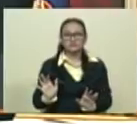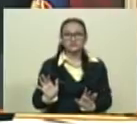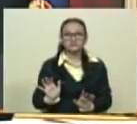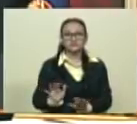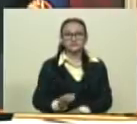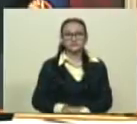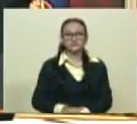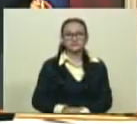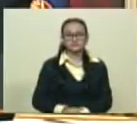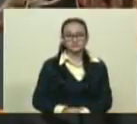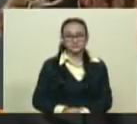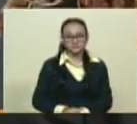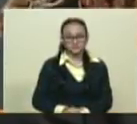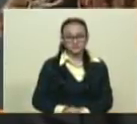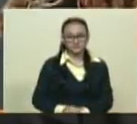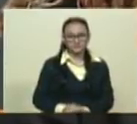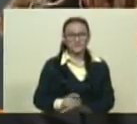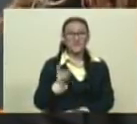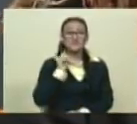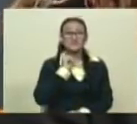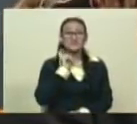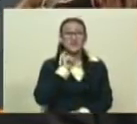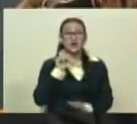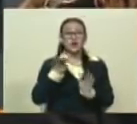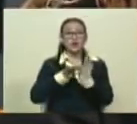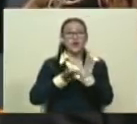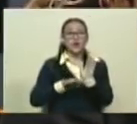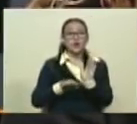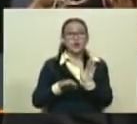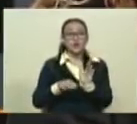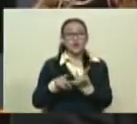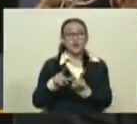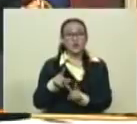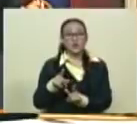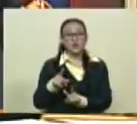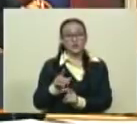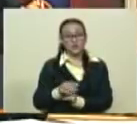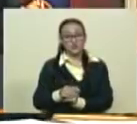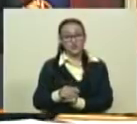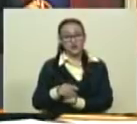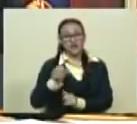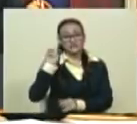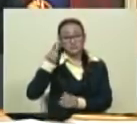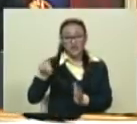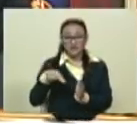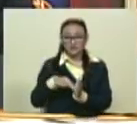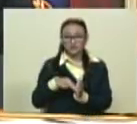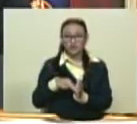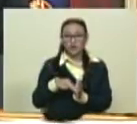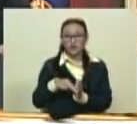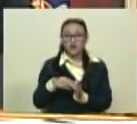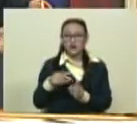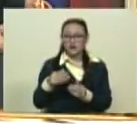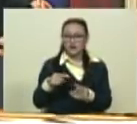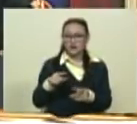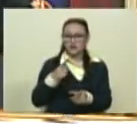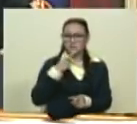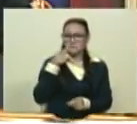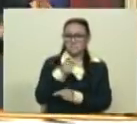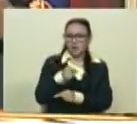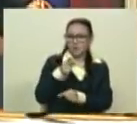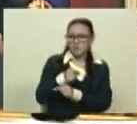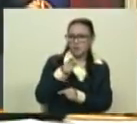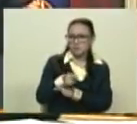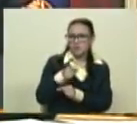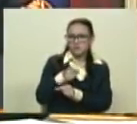lo llamó Lenin, el viejo parlamento burgués de Ramos Aluc, de la Asamblea Nacional nos imponía un conjunto de